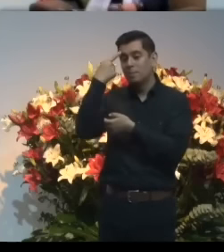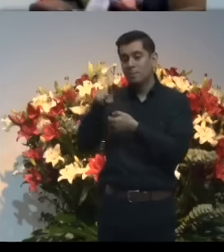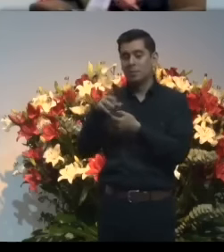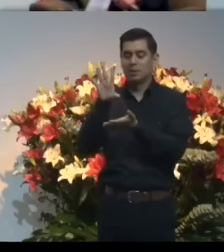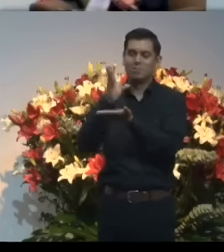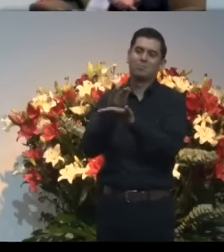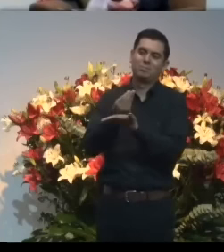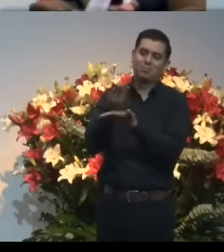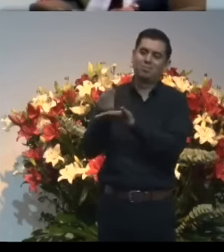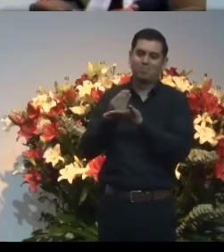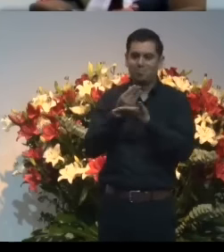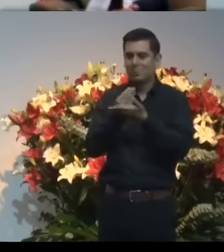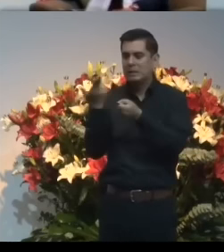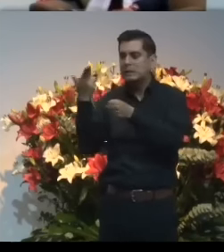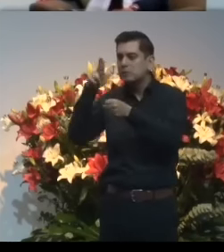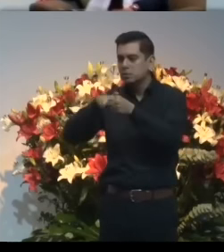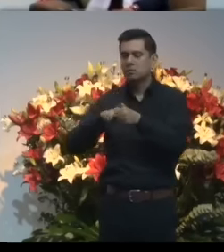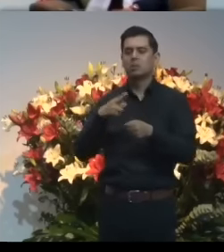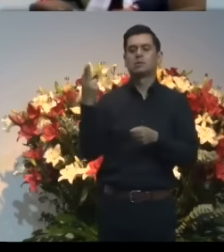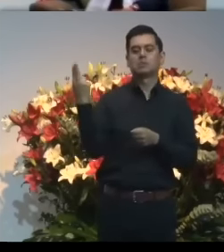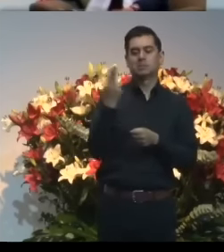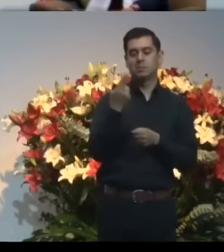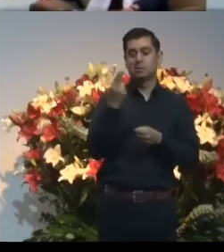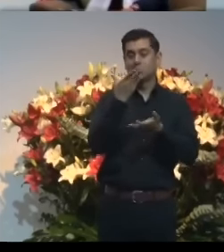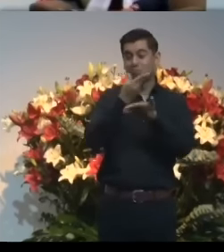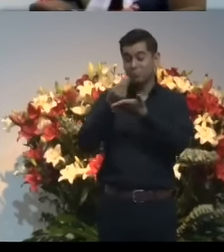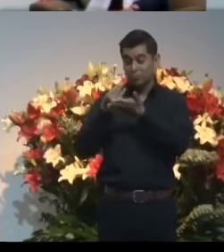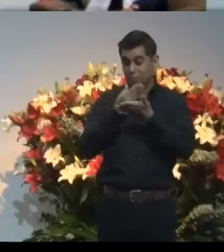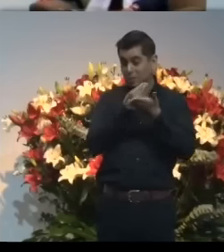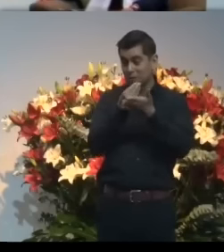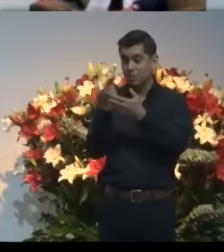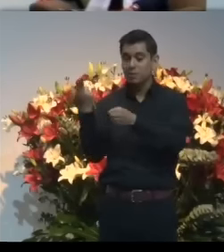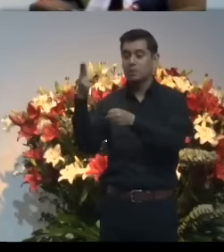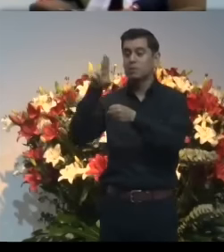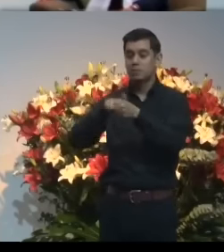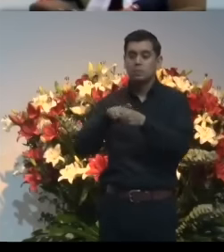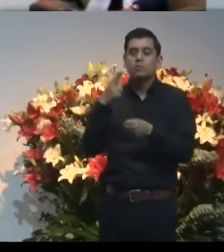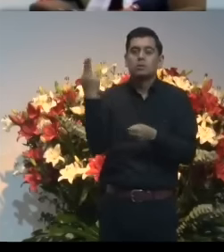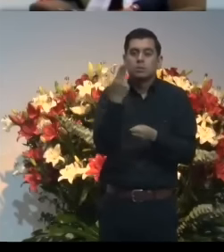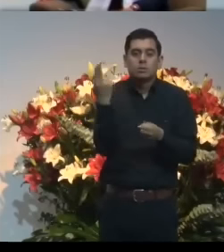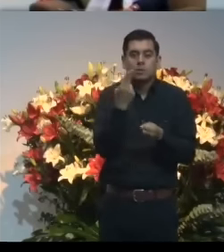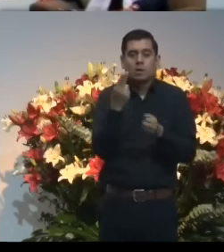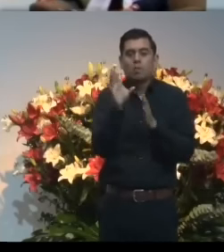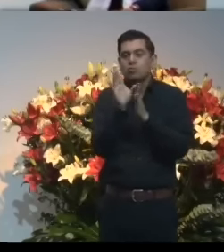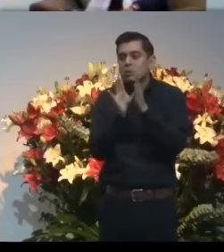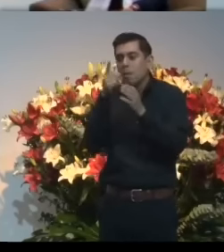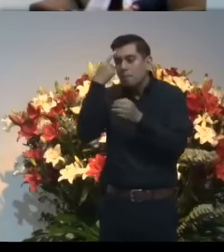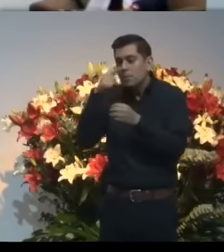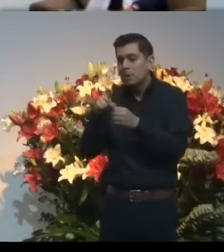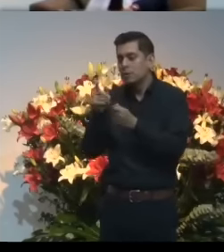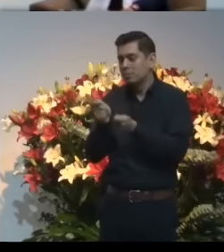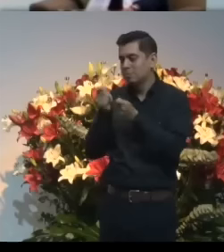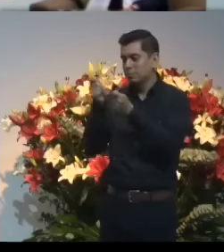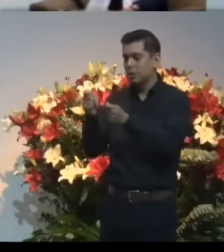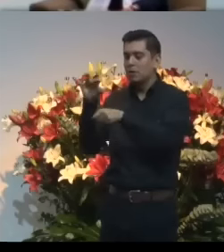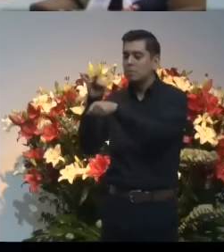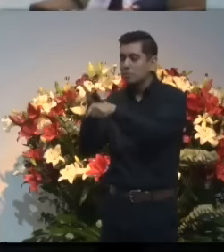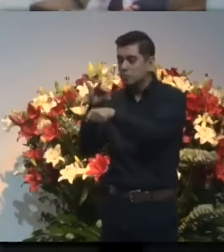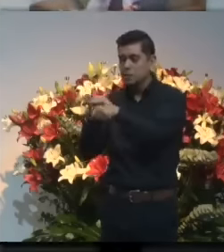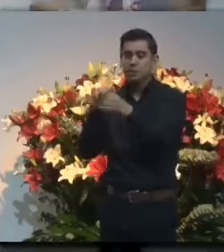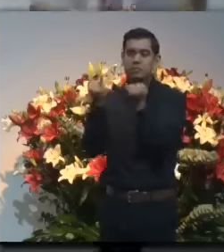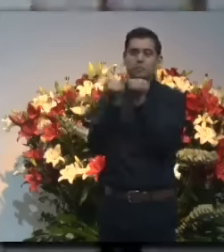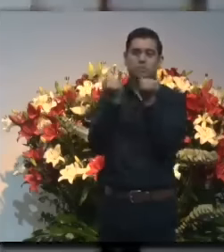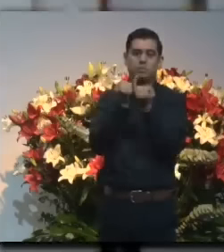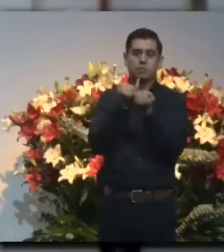Necesitamos equipar los hospitales, necesitamos contratar médicos, necesitamos rehacer el sistema de abasto de